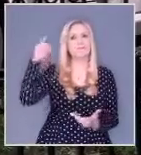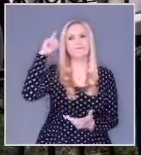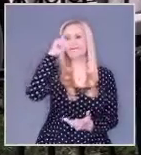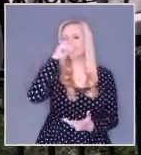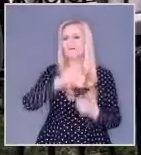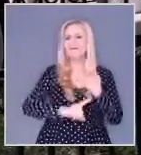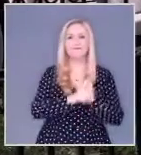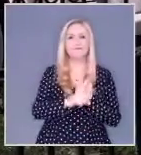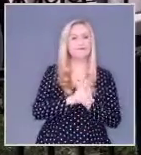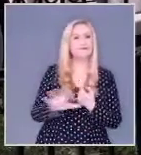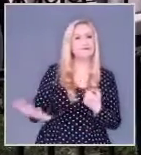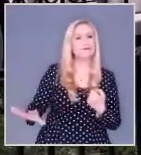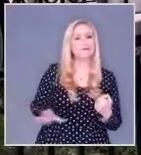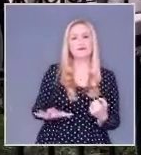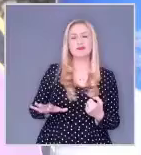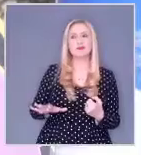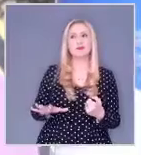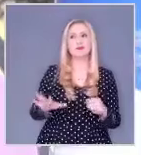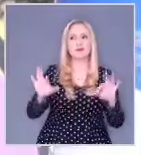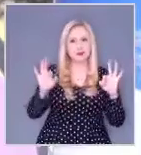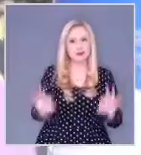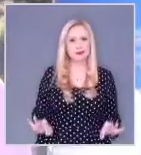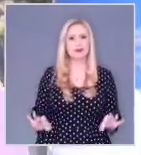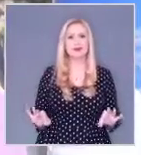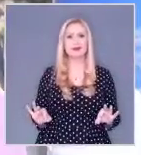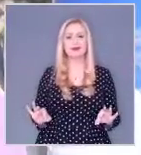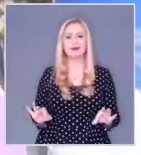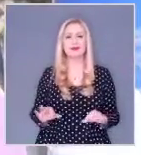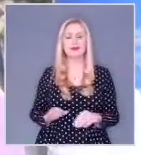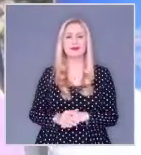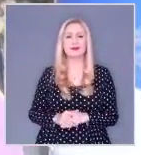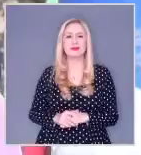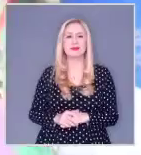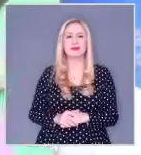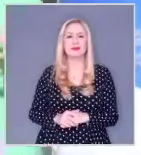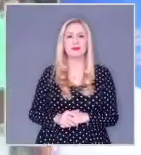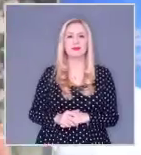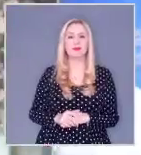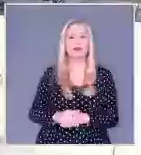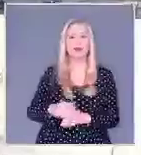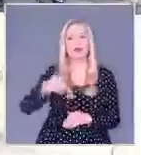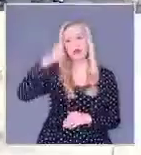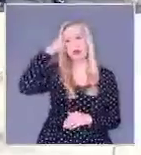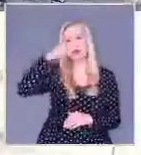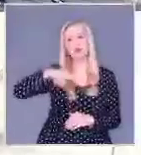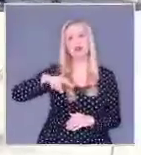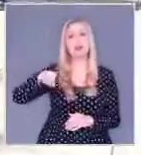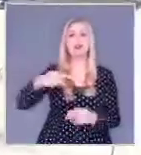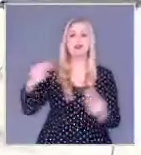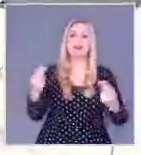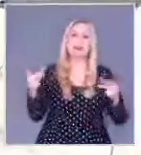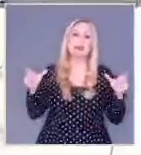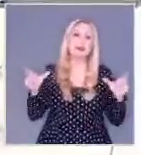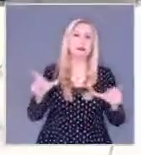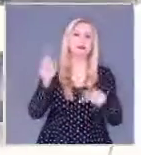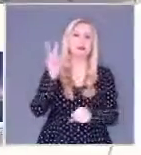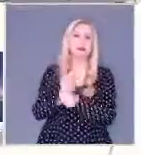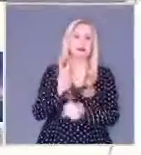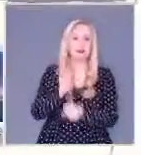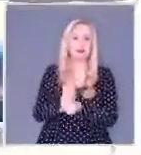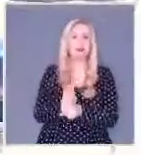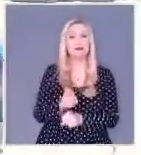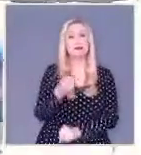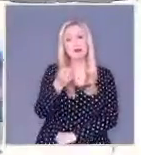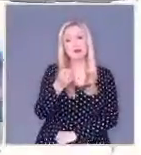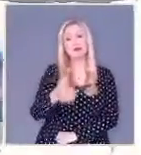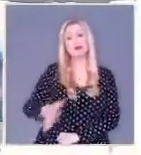los mecanismos y las estrategias que nos den a los ciudadanos la seguridad que merecemos. Ante esto, integrantes de los